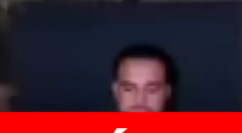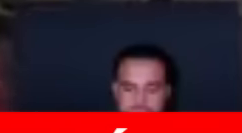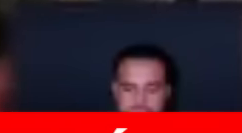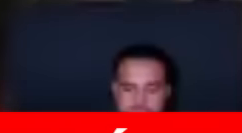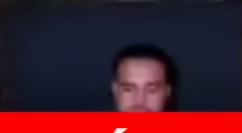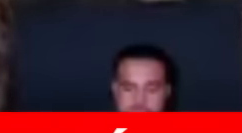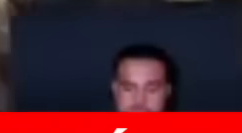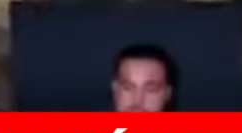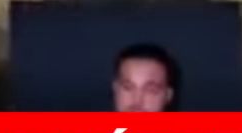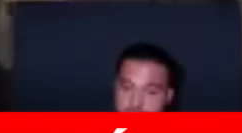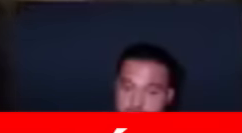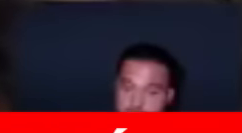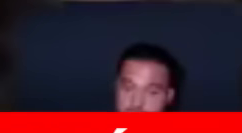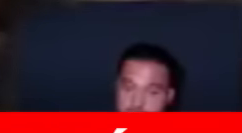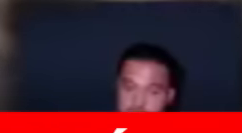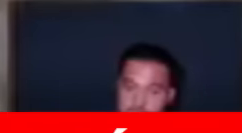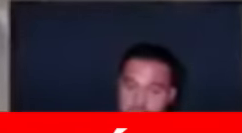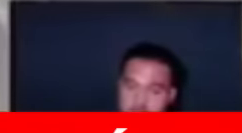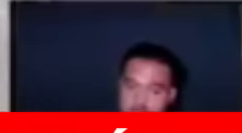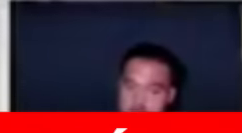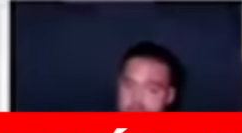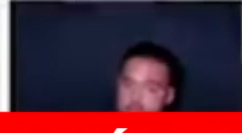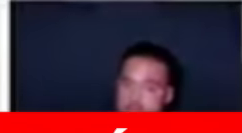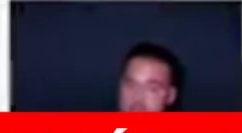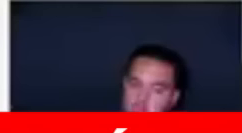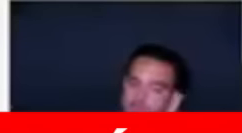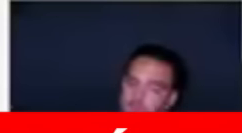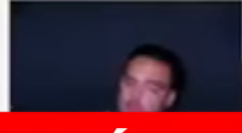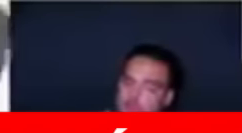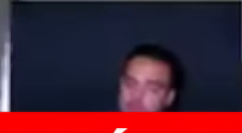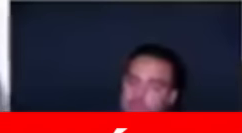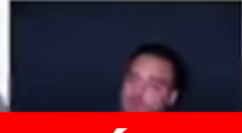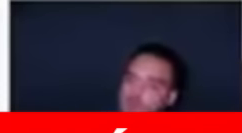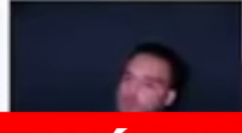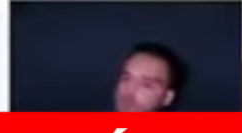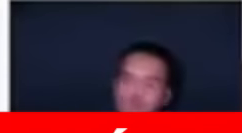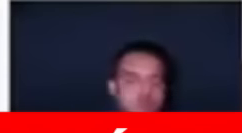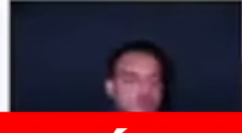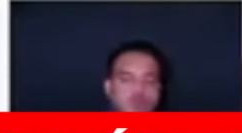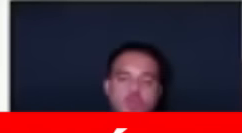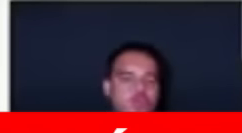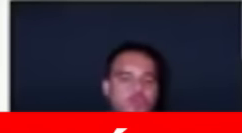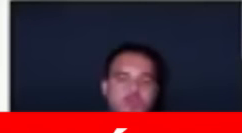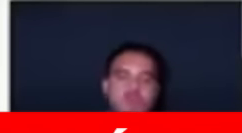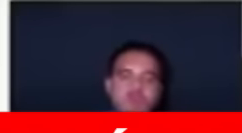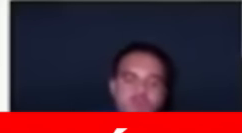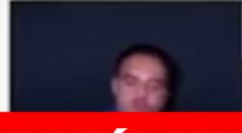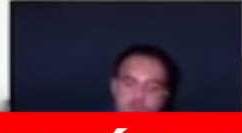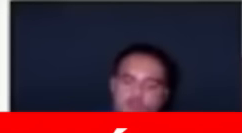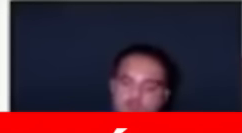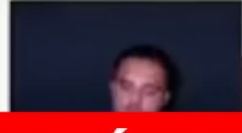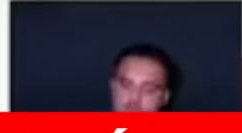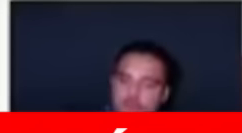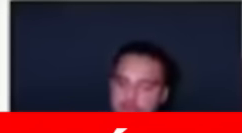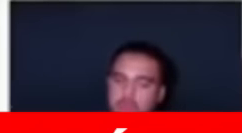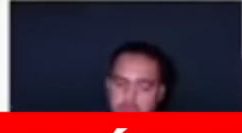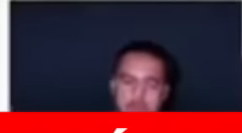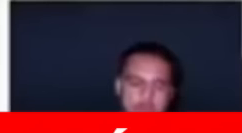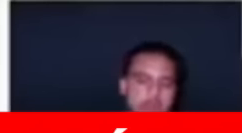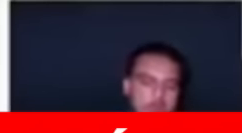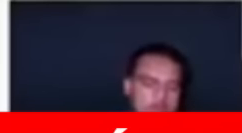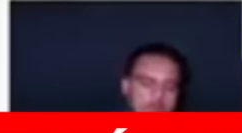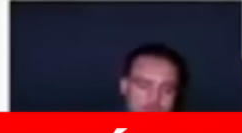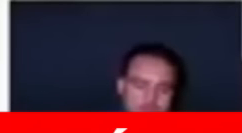El Estado existe no para repartir la mochila, que qué bueno que lo haga, o